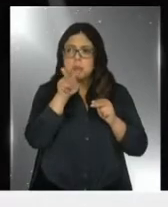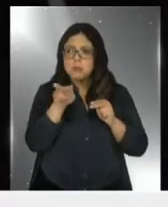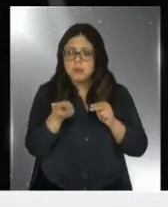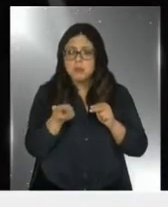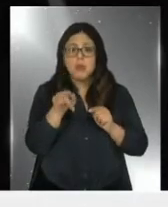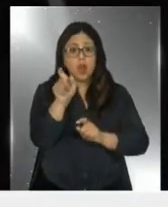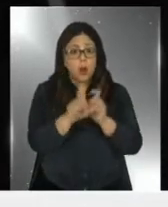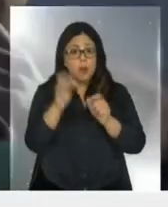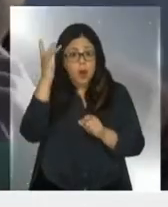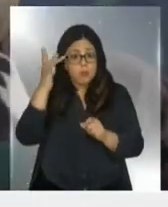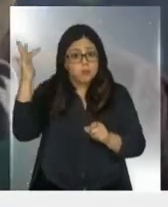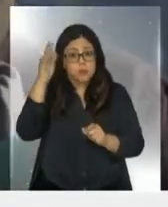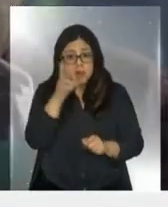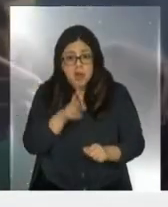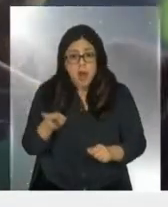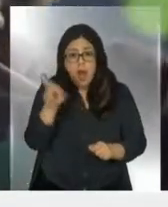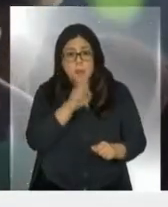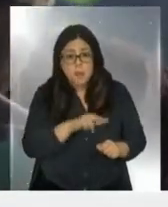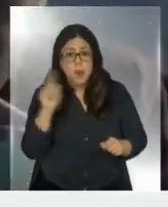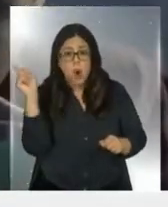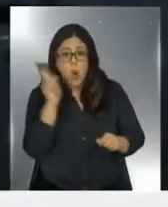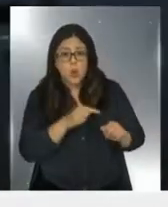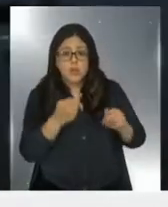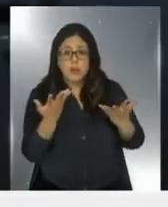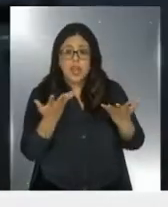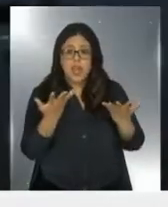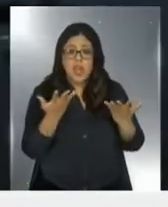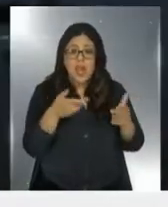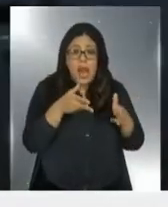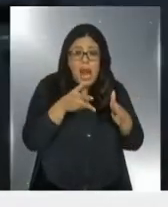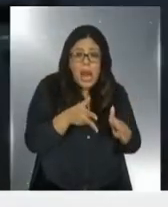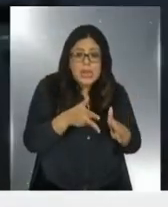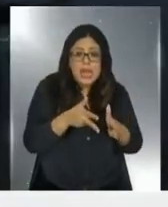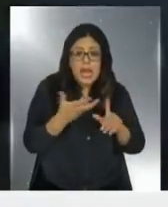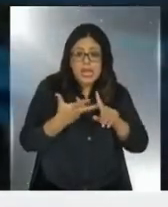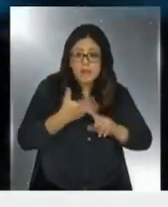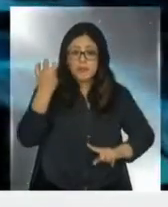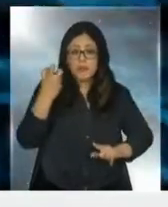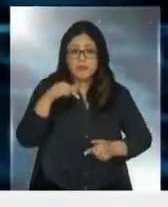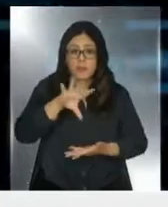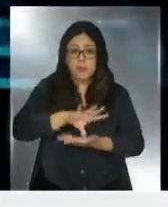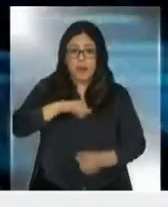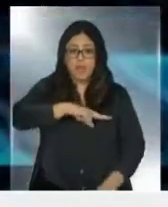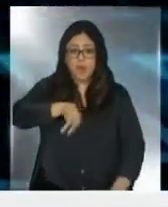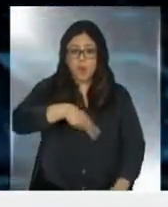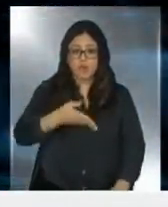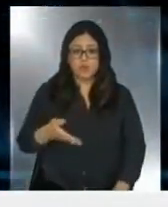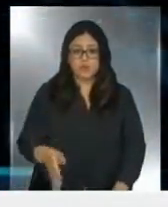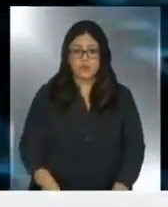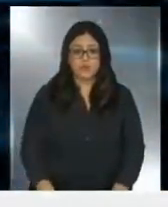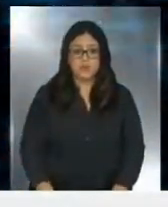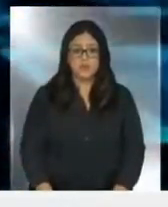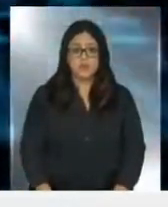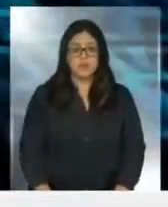Con expertos replicamos los últimos ciberataques ocurridos en nuestro país.